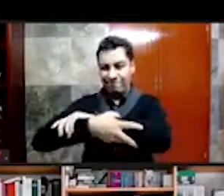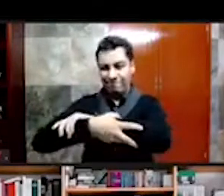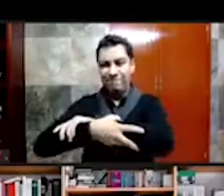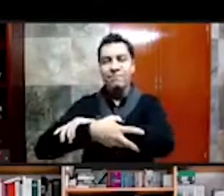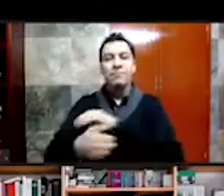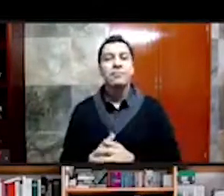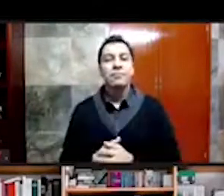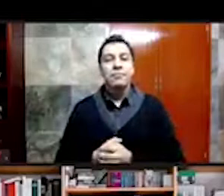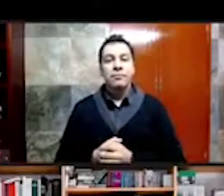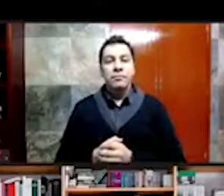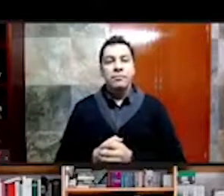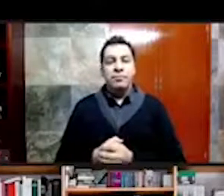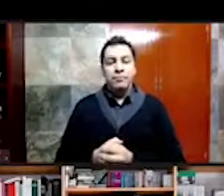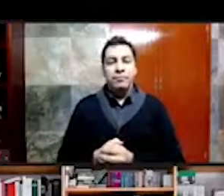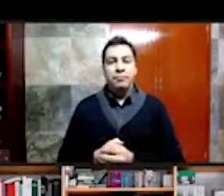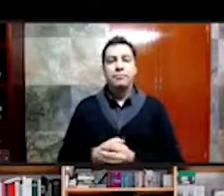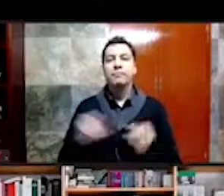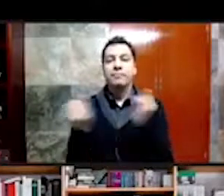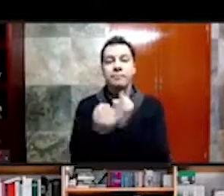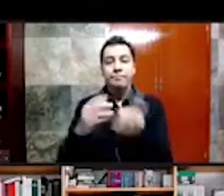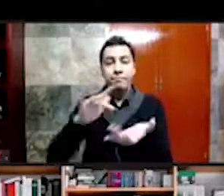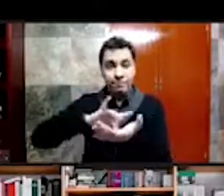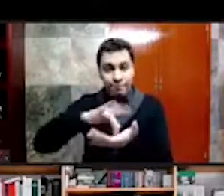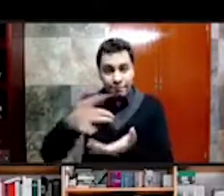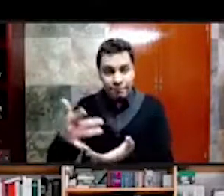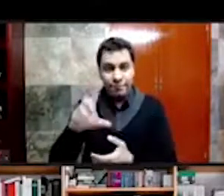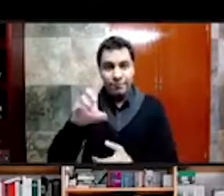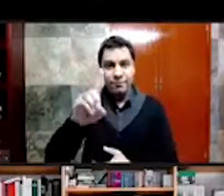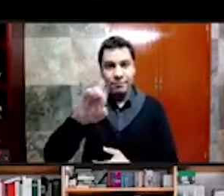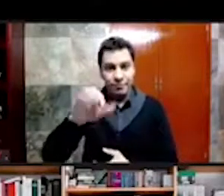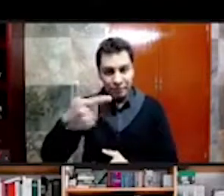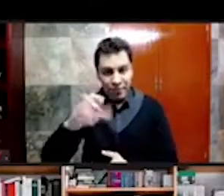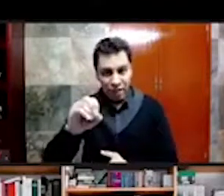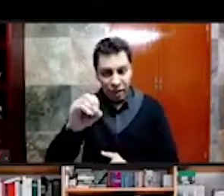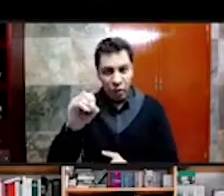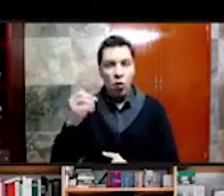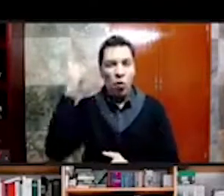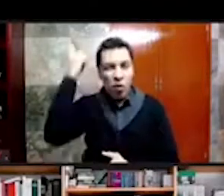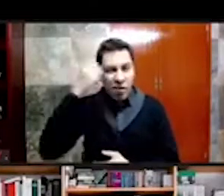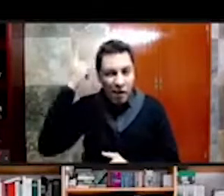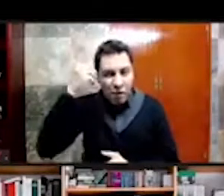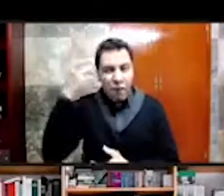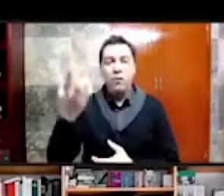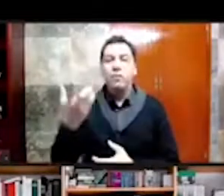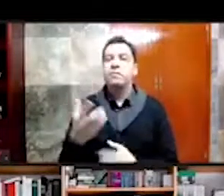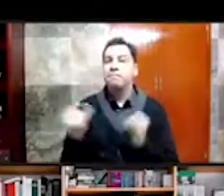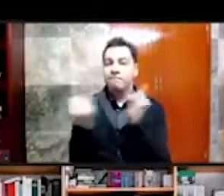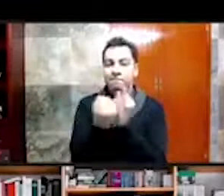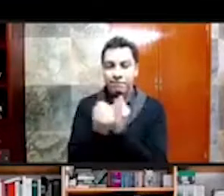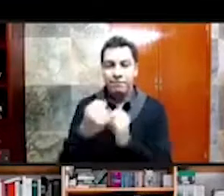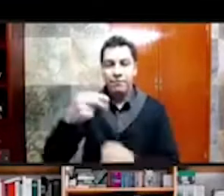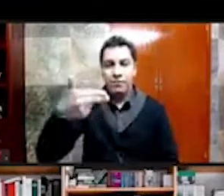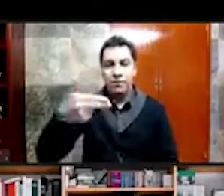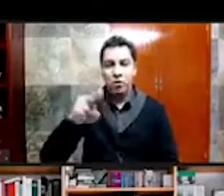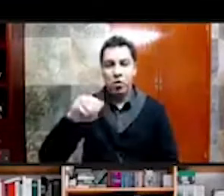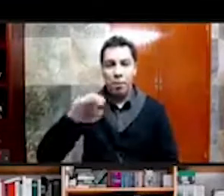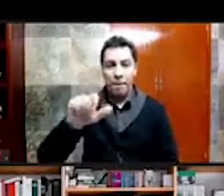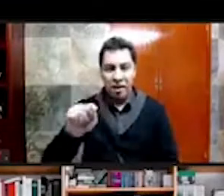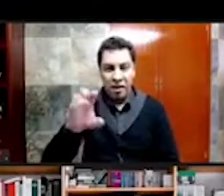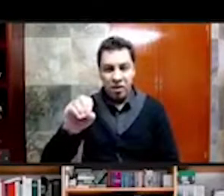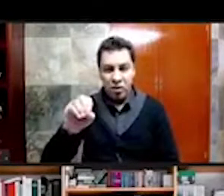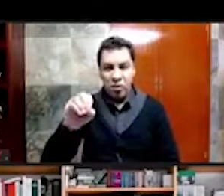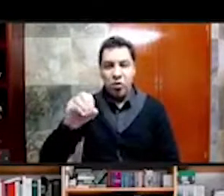por supuesto nuevamente al equipo de streaming del Programa Universitario de Estudios sobre la Ciudad, Humberto